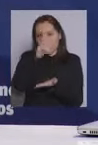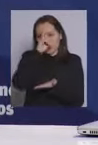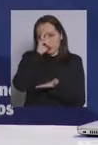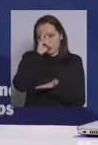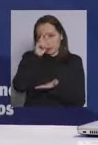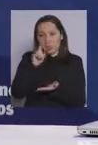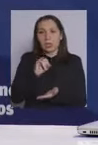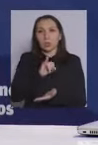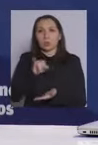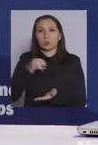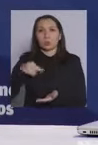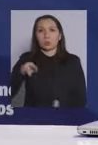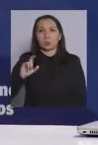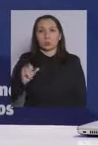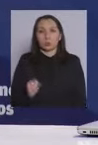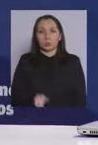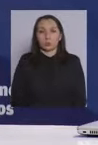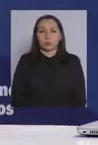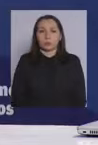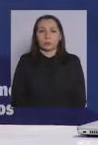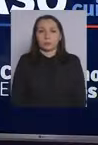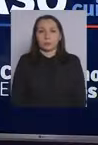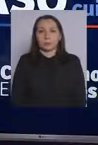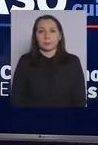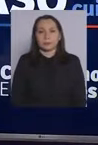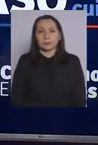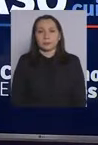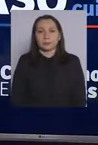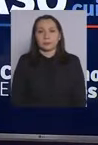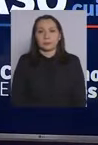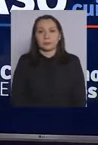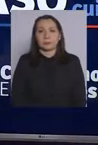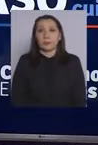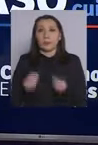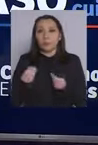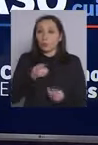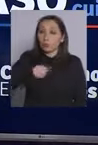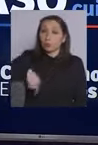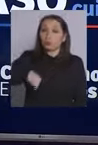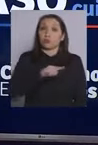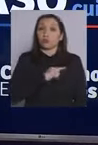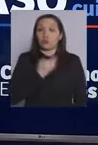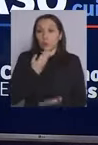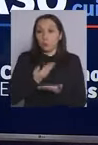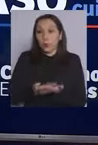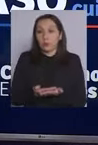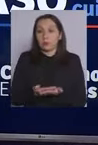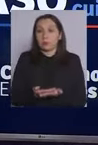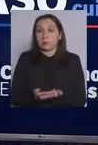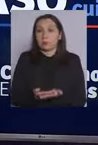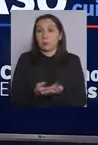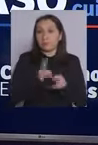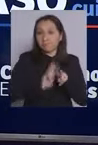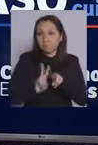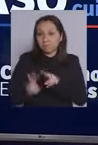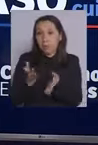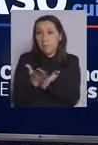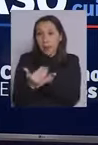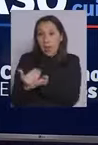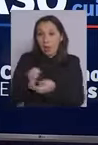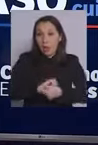Asistenciales, señor Arturo Zúñiga. Bueno, nosotros cuando preparamos nuestro plan